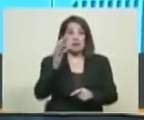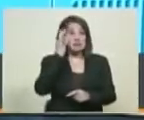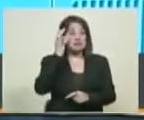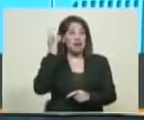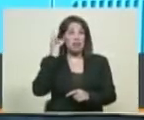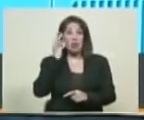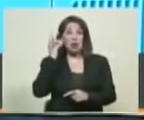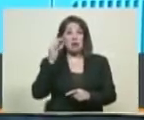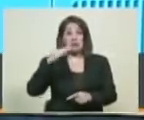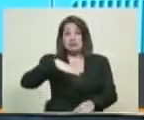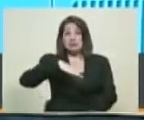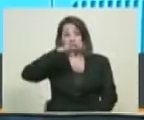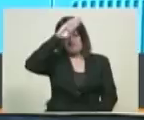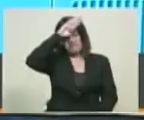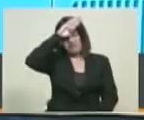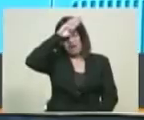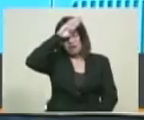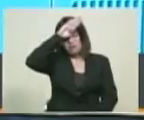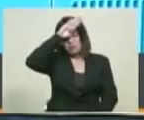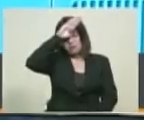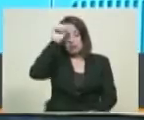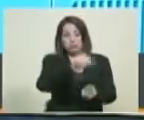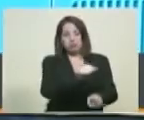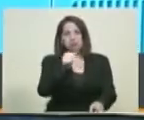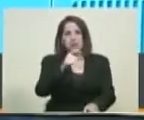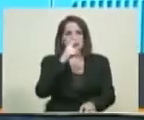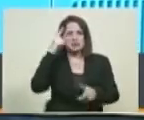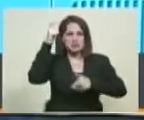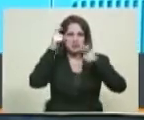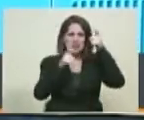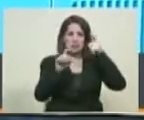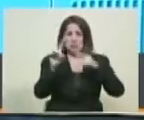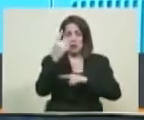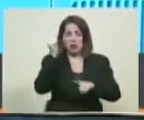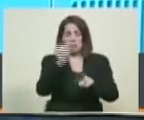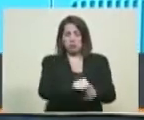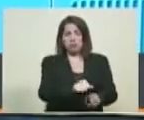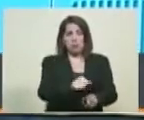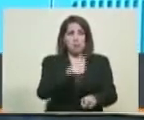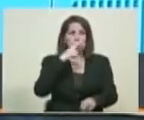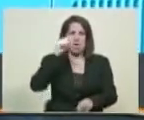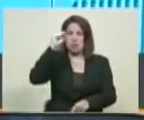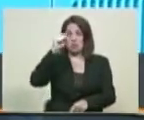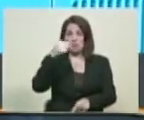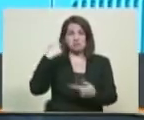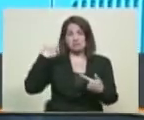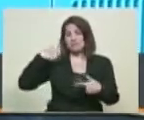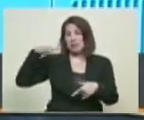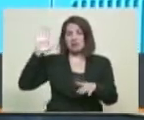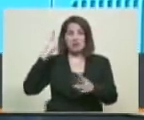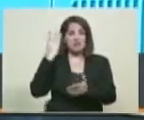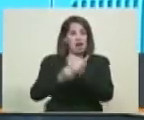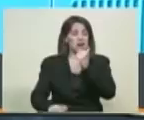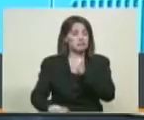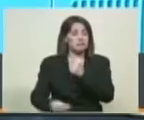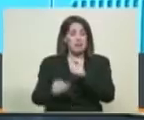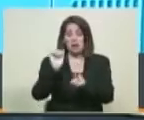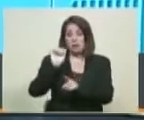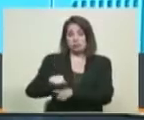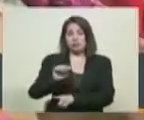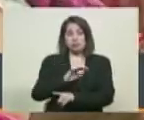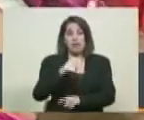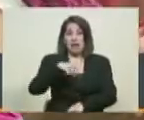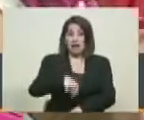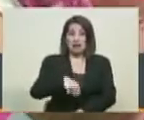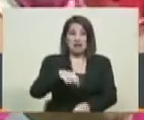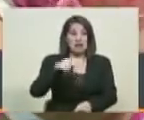en derrocar primero a Chávez y después a Maduro, y se va derrotado, derrotado. Aquí la revolución bolivariana continúa